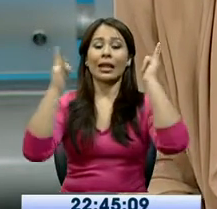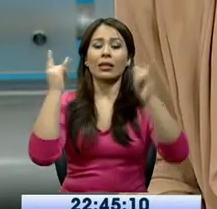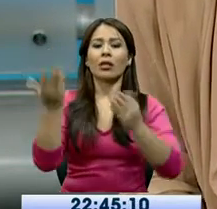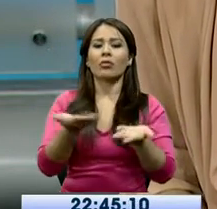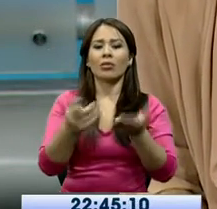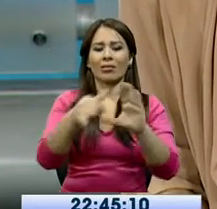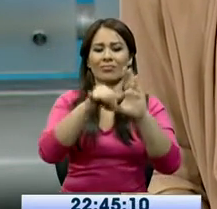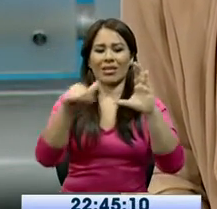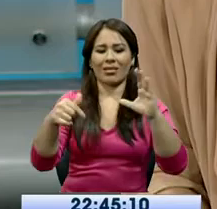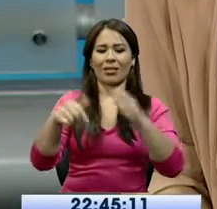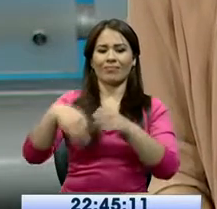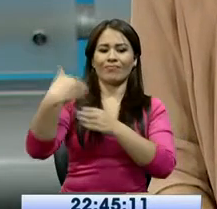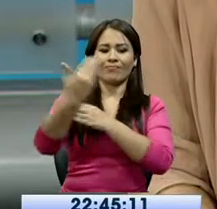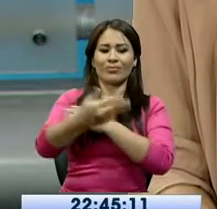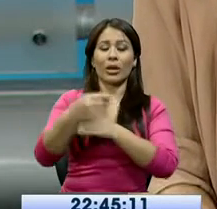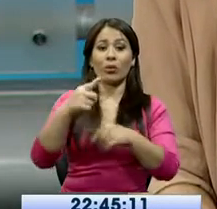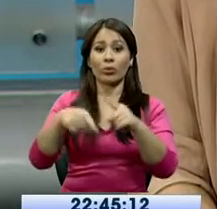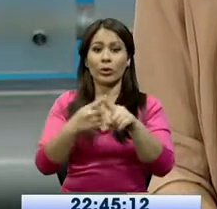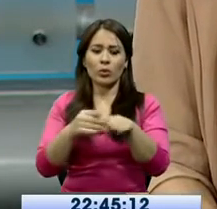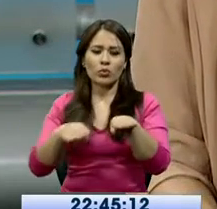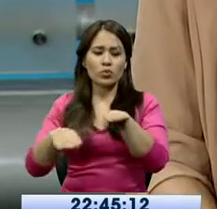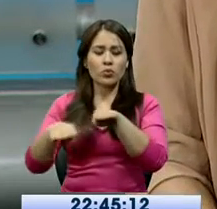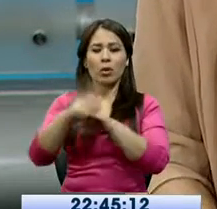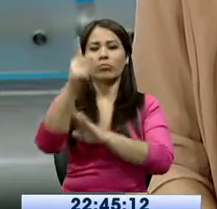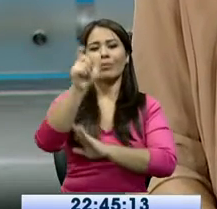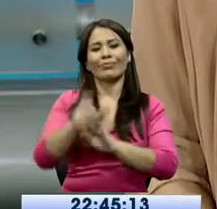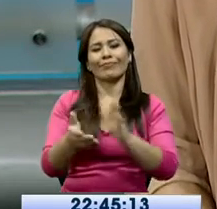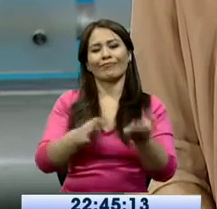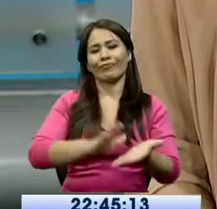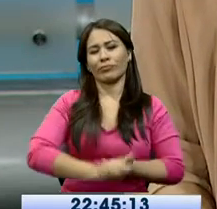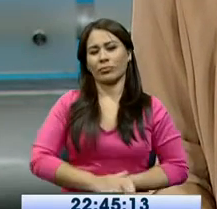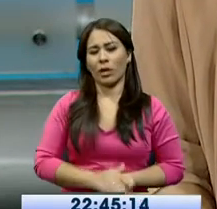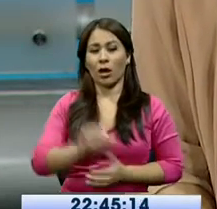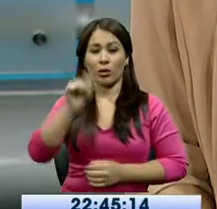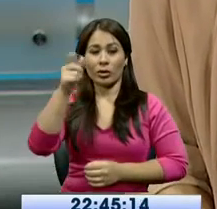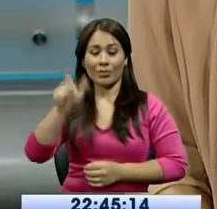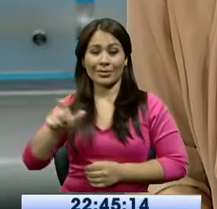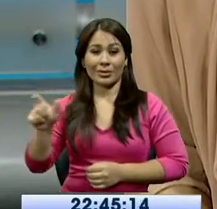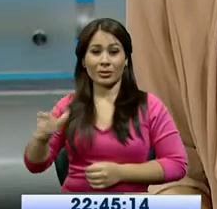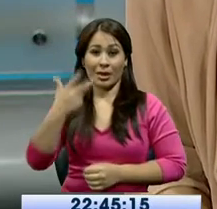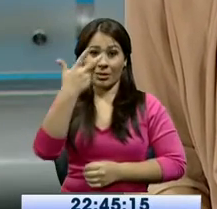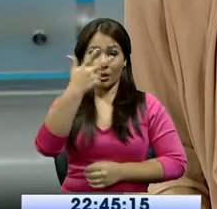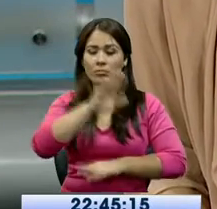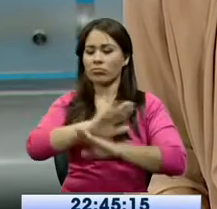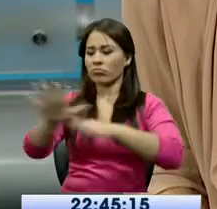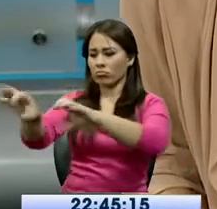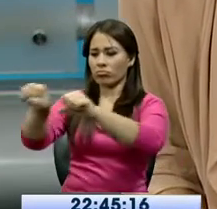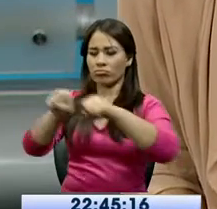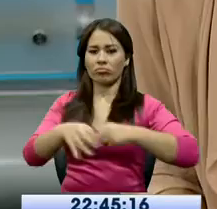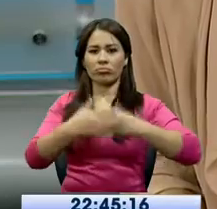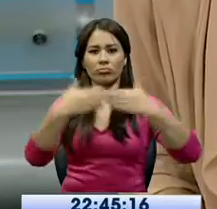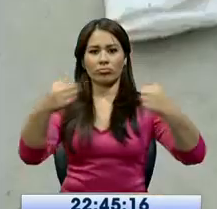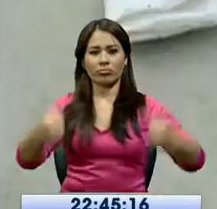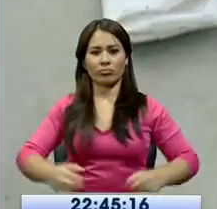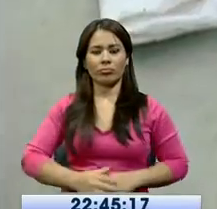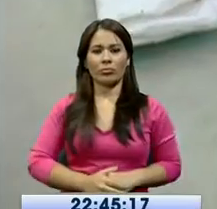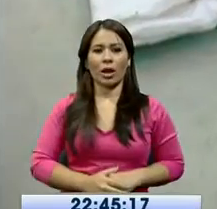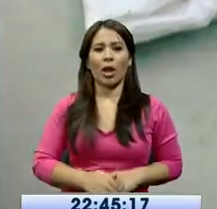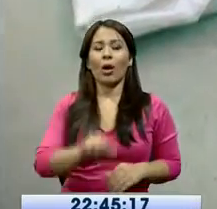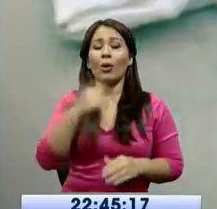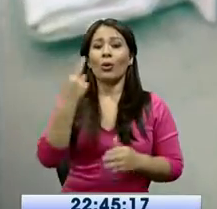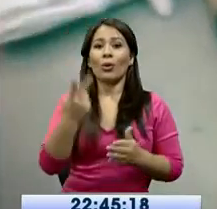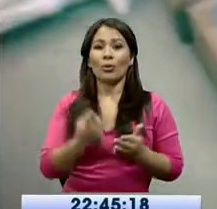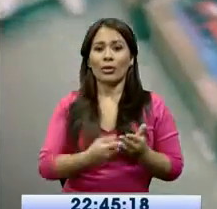Santa Elena. Durante la persecución, una persona falleció, mientras que otras tres fueron detenidas. Un nuevo golpe